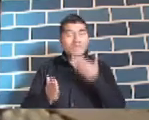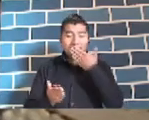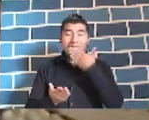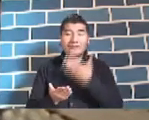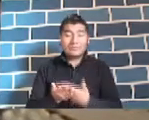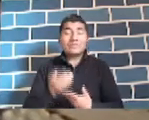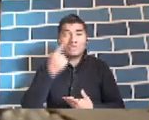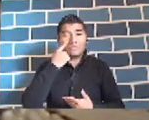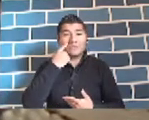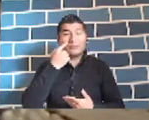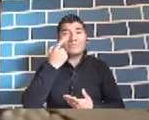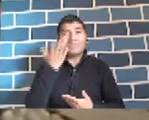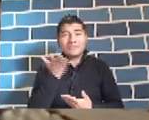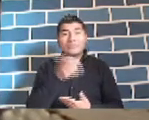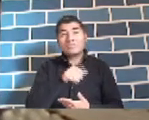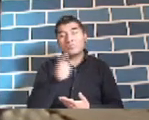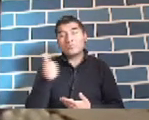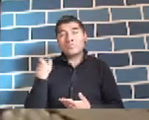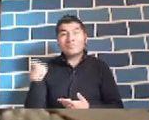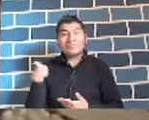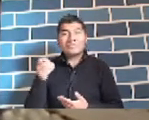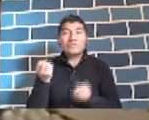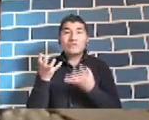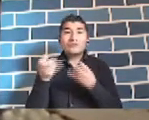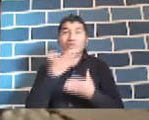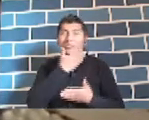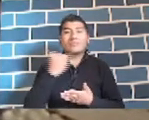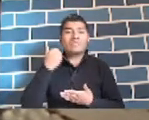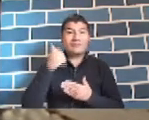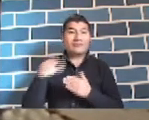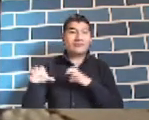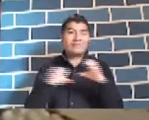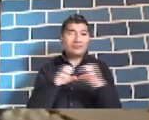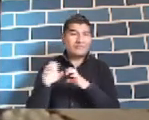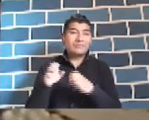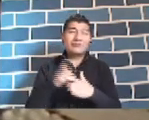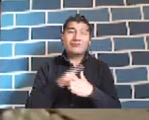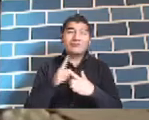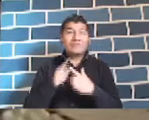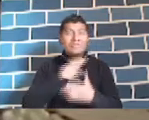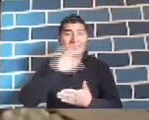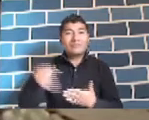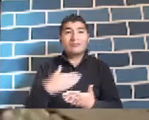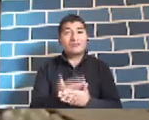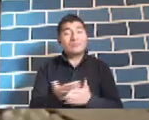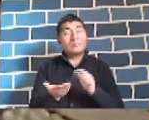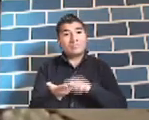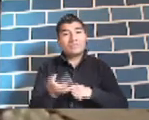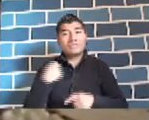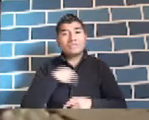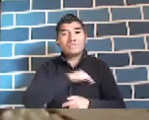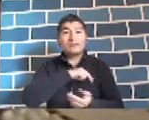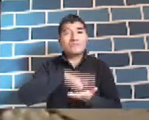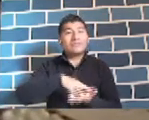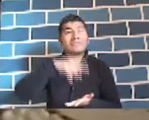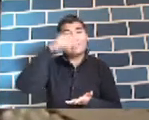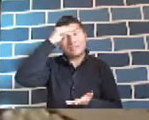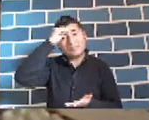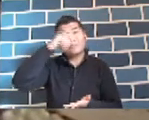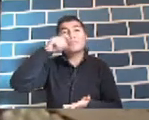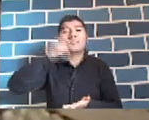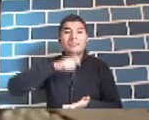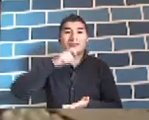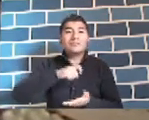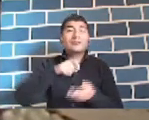reconocer que habrán otros que lo harán mucho mejor y entonces todo eso que aprendemos debemos